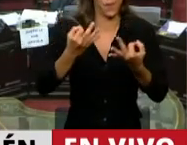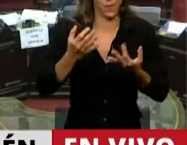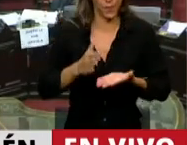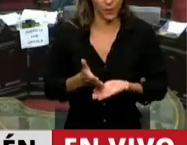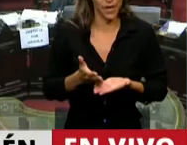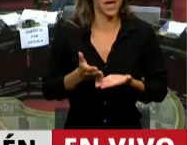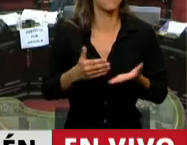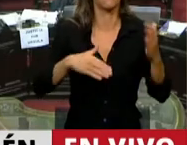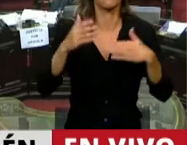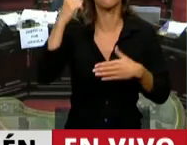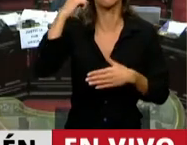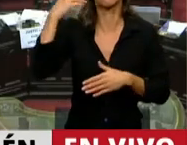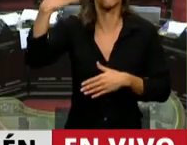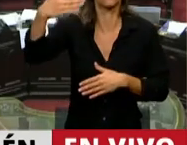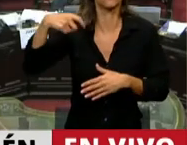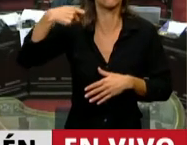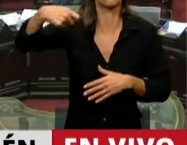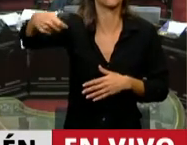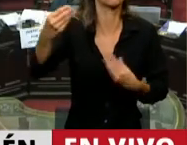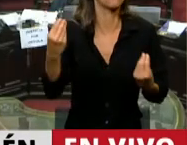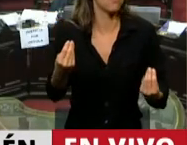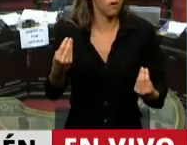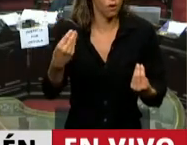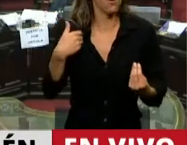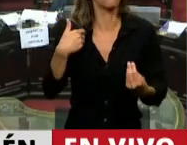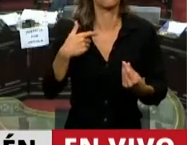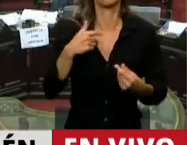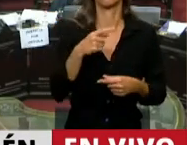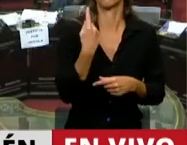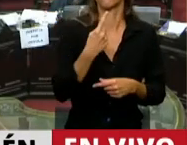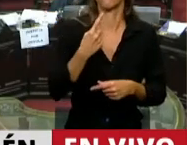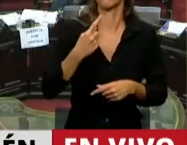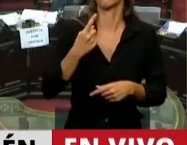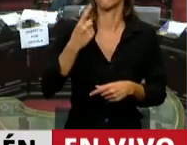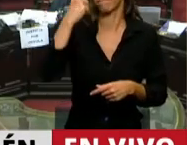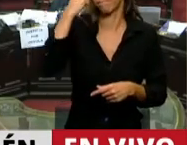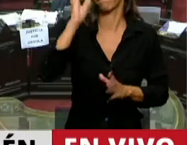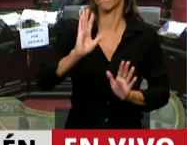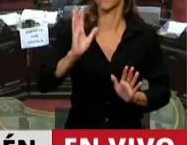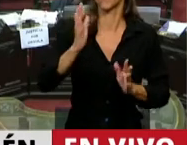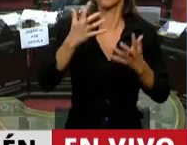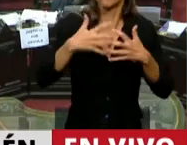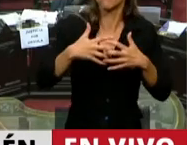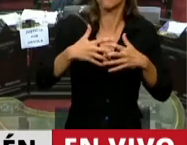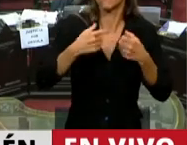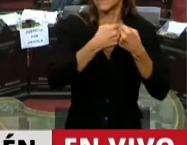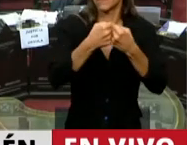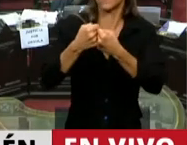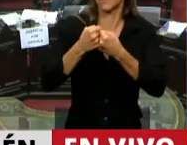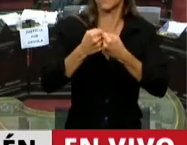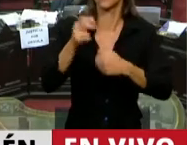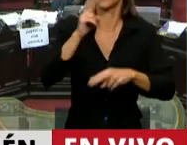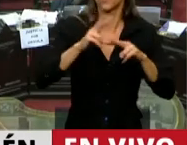del endeudamiento de nuestro país. Estamos poniendo un coto al hiperpresidencialismo que siempre